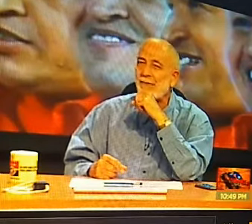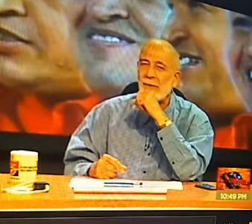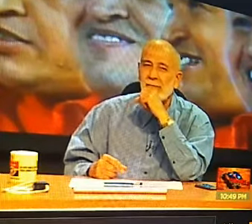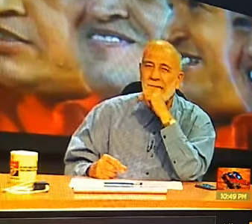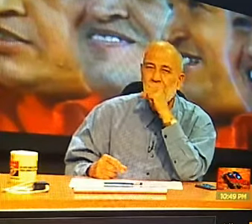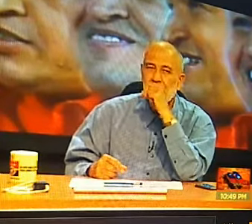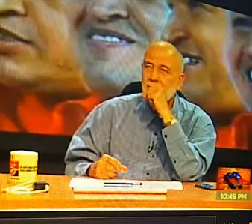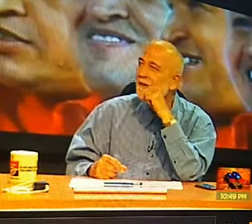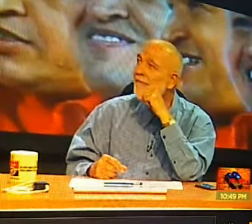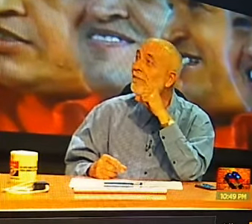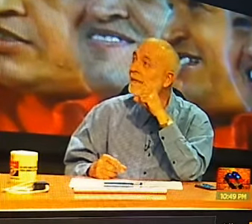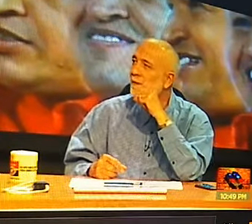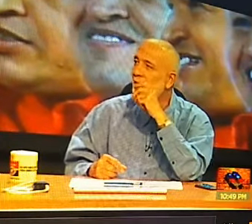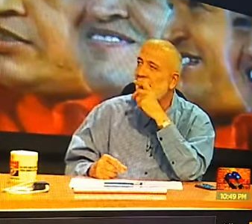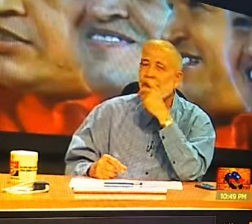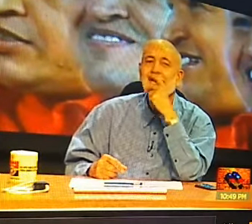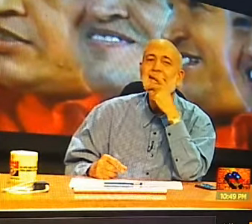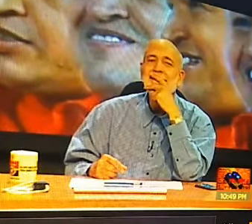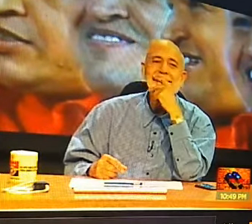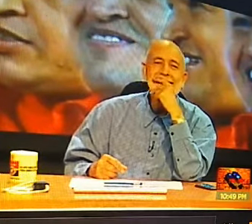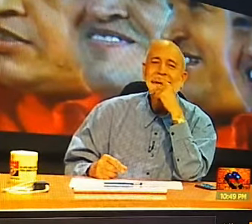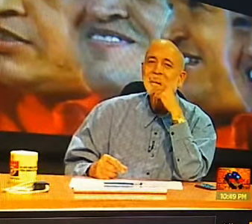se fue invicto, camarada.